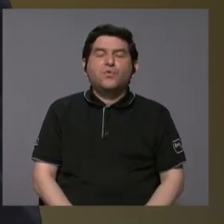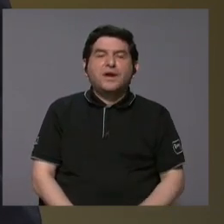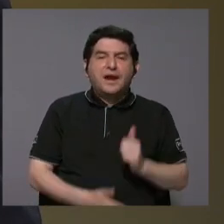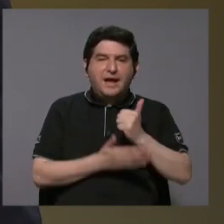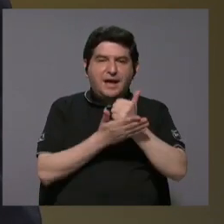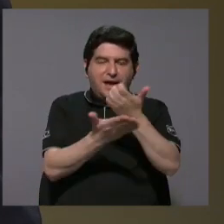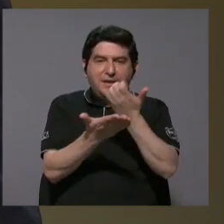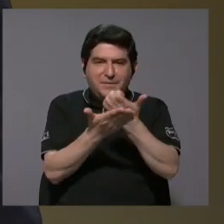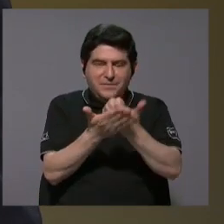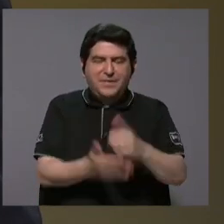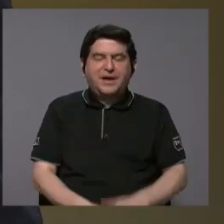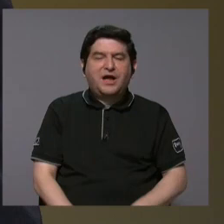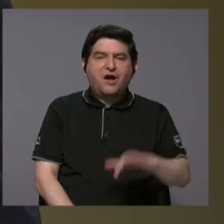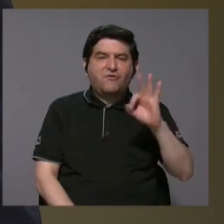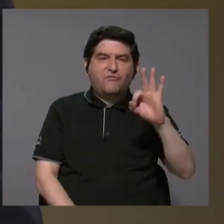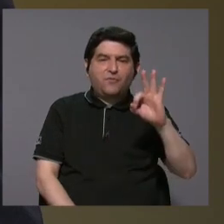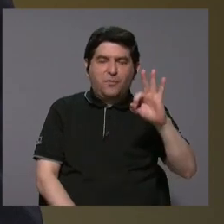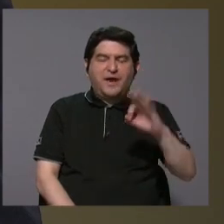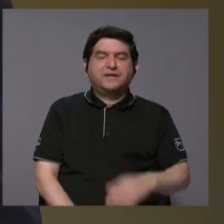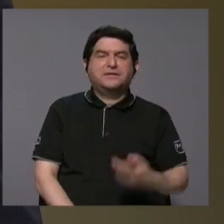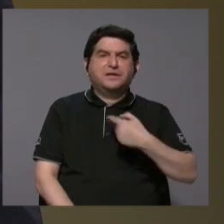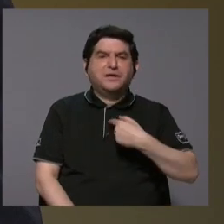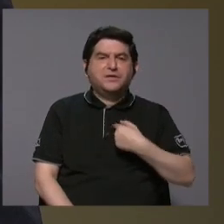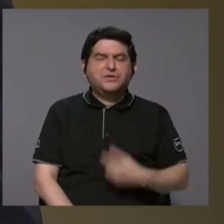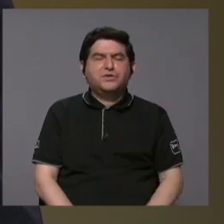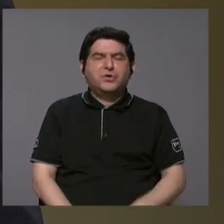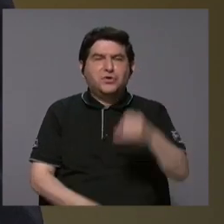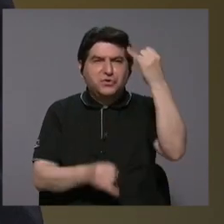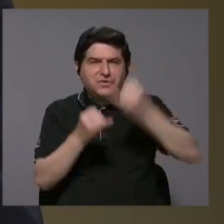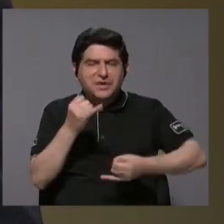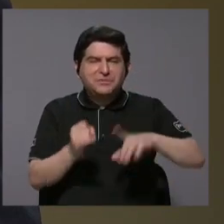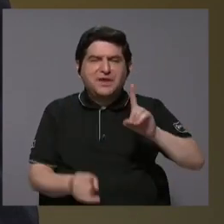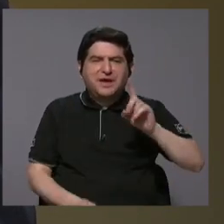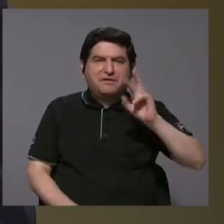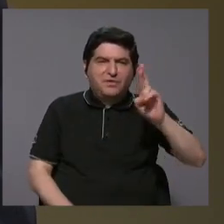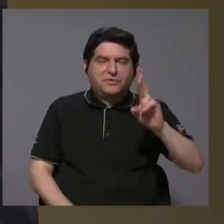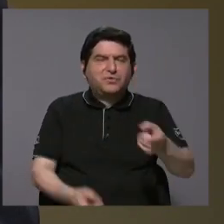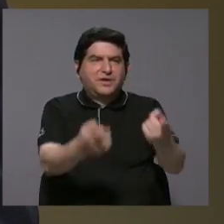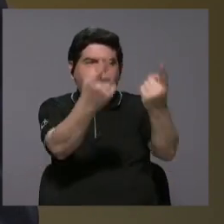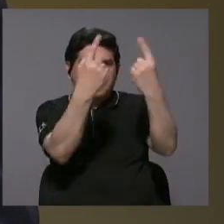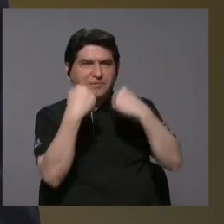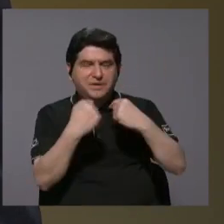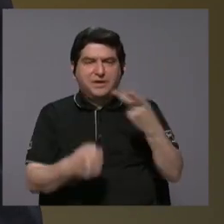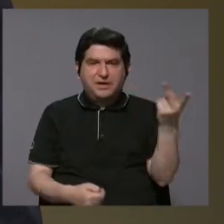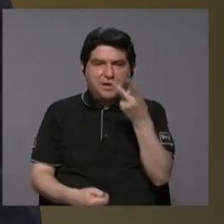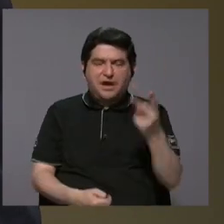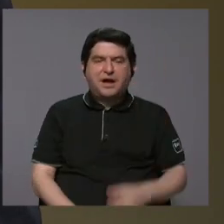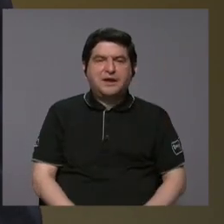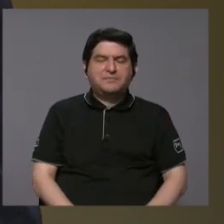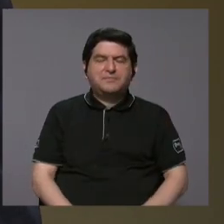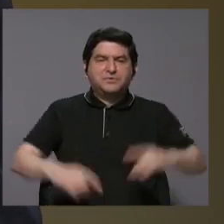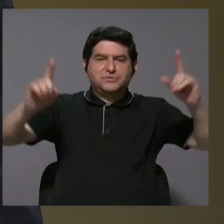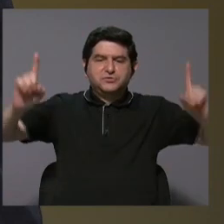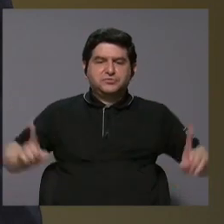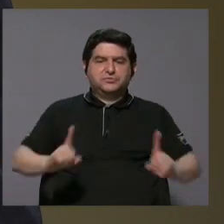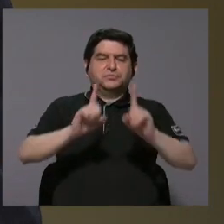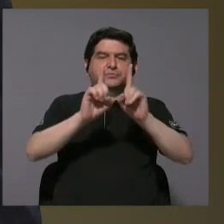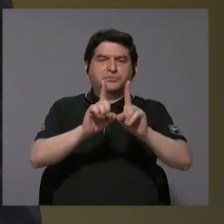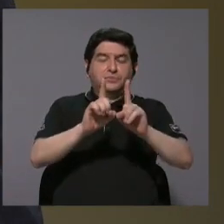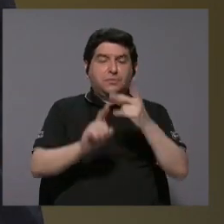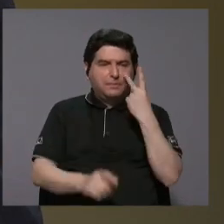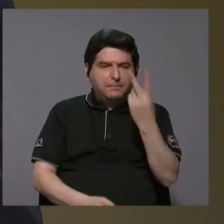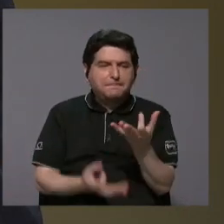llegar de completar mi doctorado. Entonces los dos convergimos y reconocimos